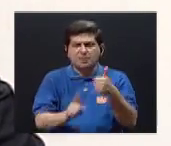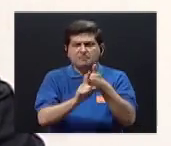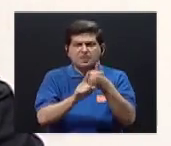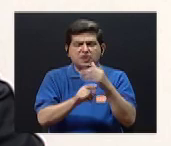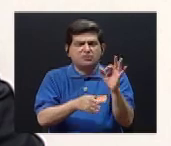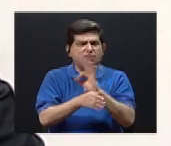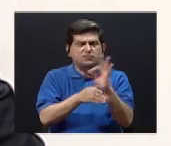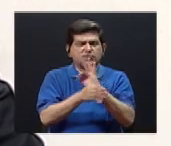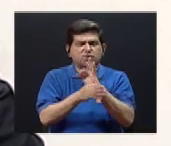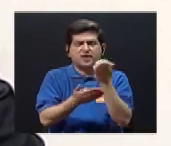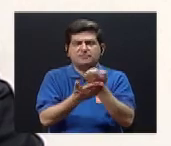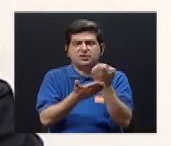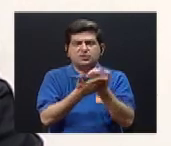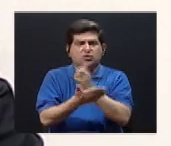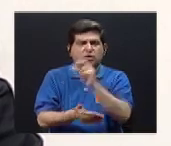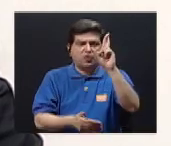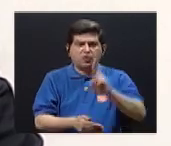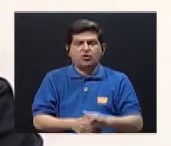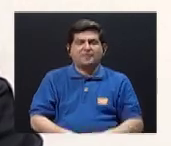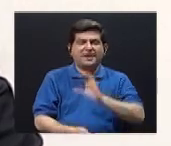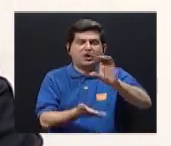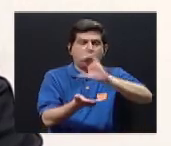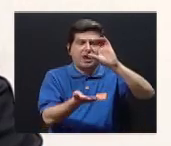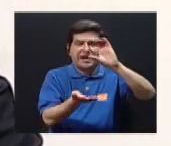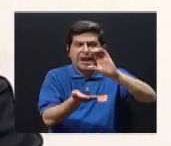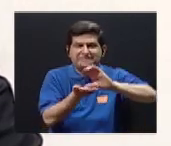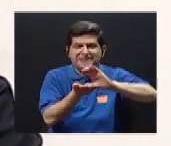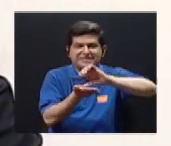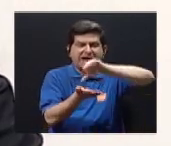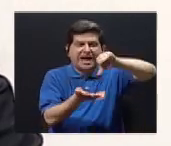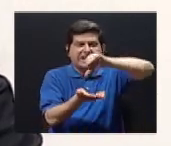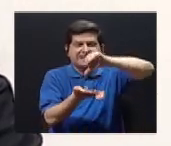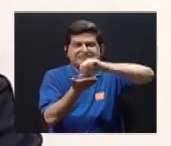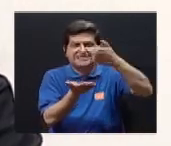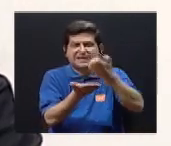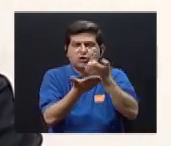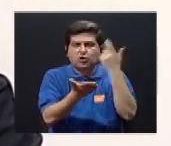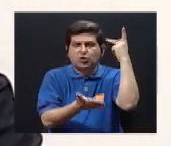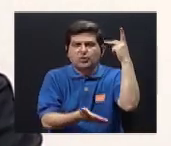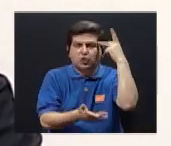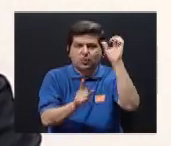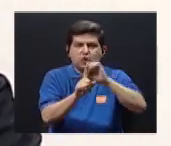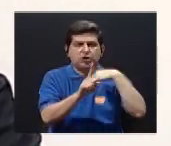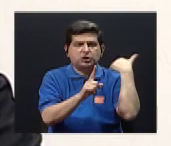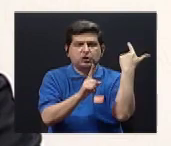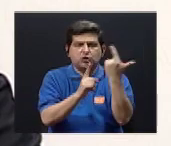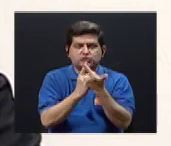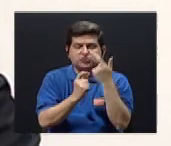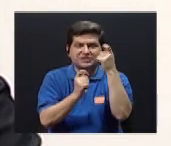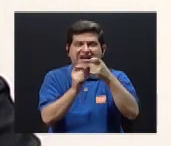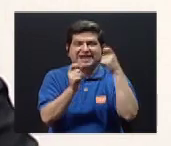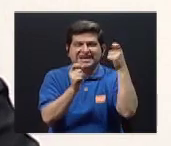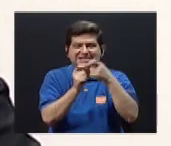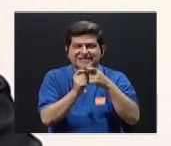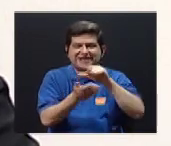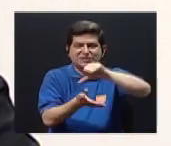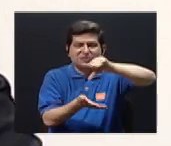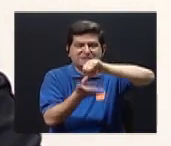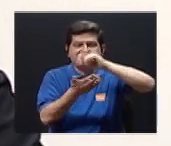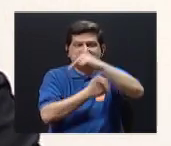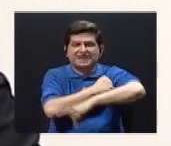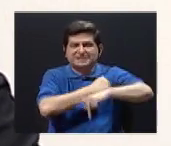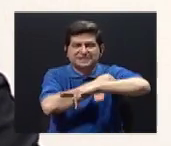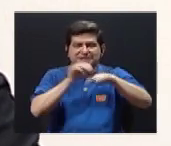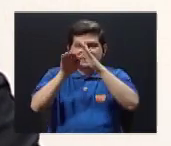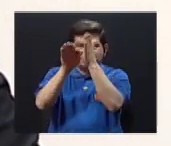el mismo funcionamiento económico de Costa Rica, la capital, el centro económico, político y social está justamente en el centro del